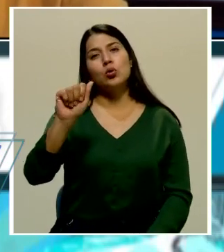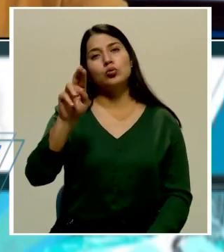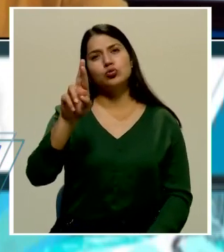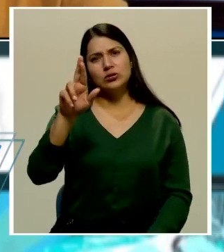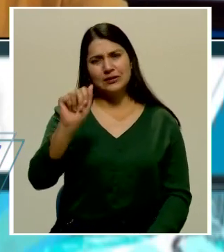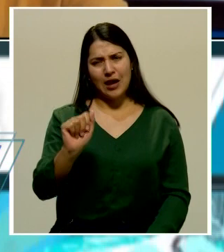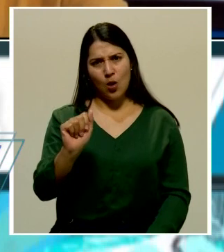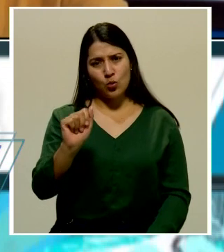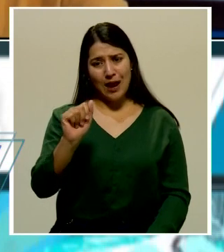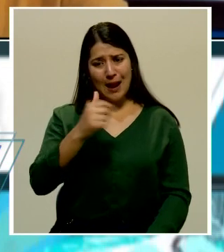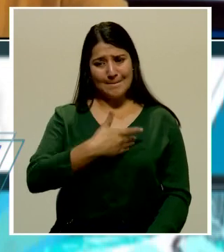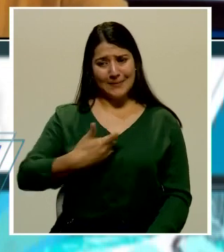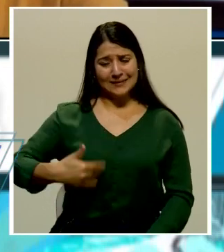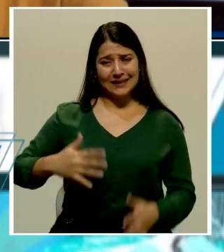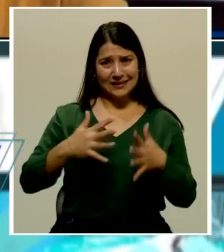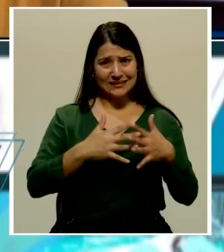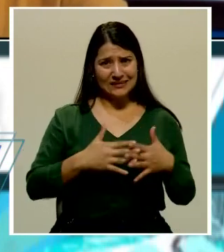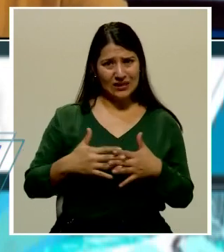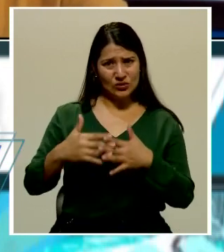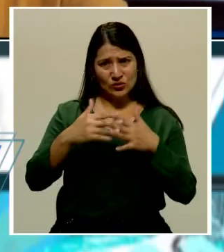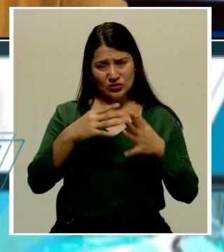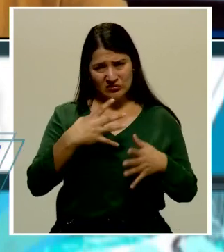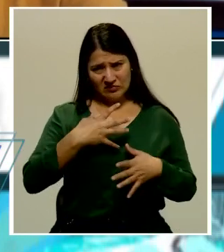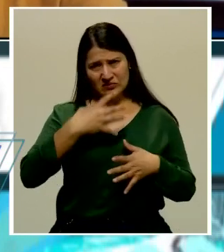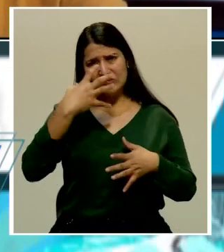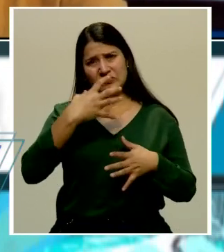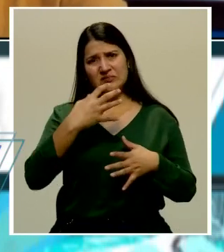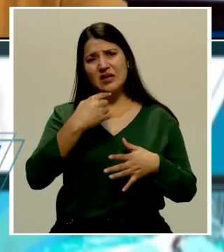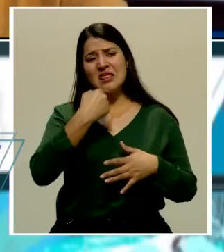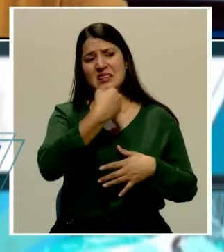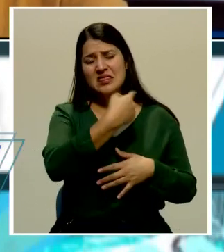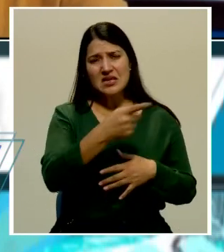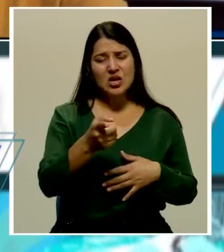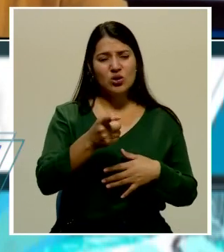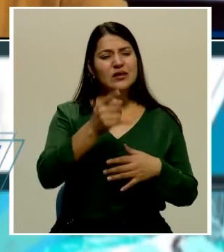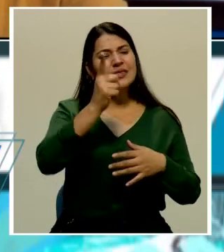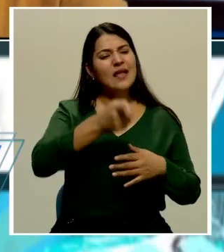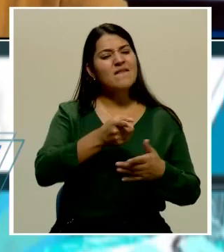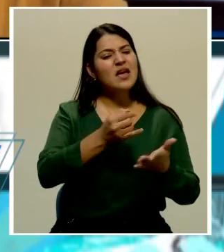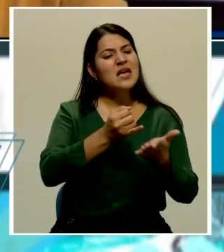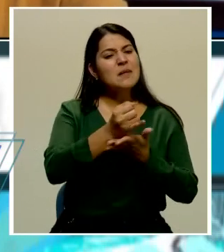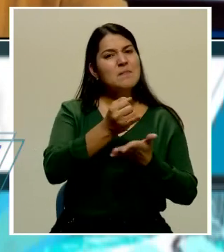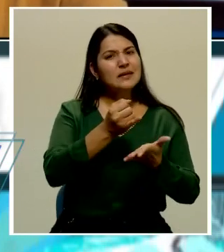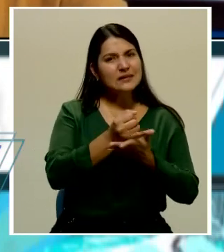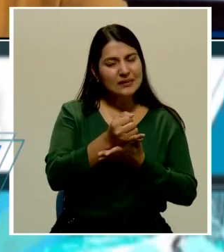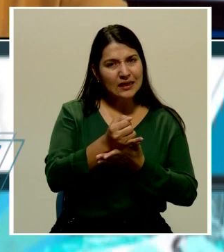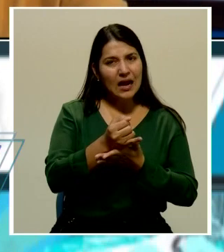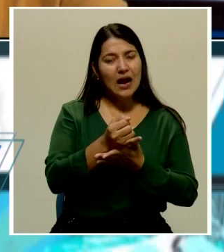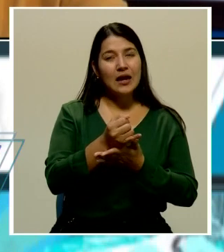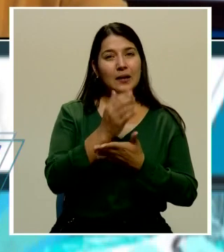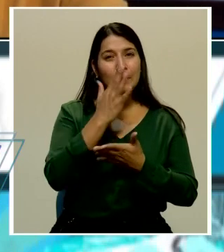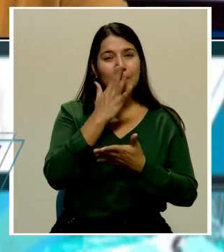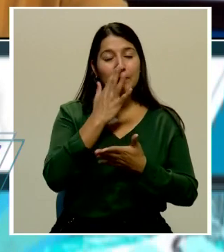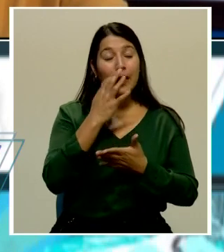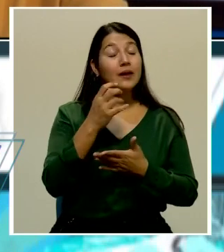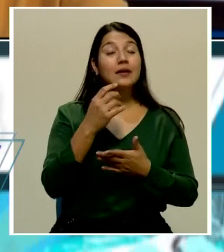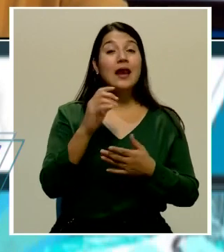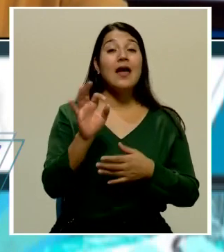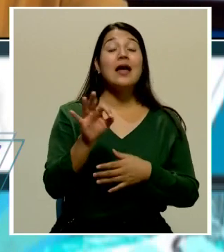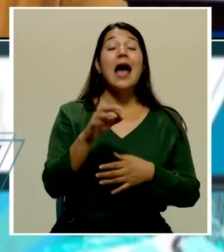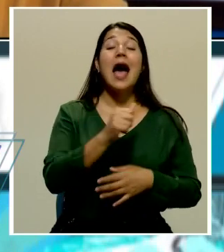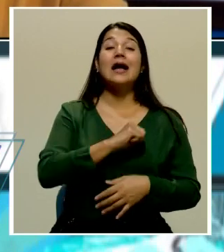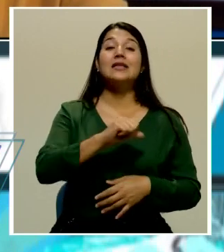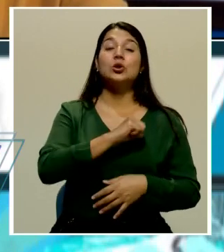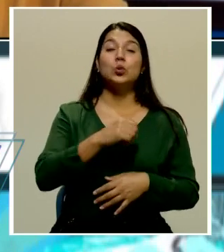del presidente de los Estados Unidos a la decisión de investigar la actuación de sus Fuerzas Armadas durante la